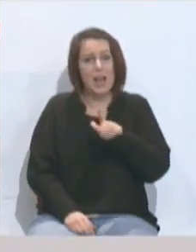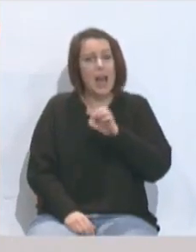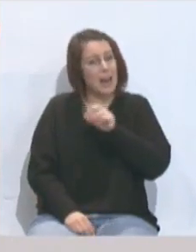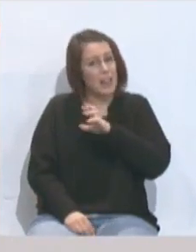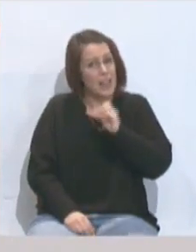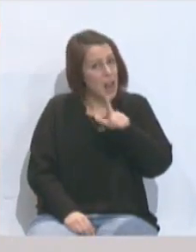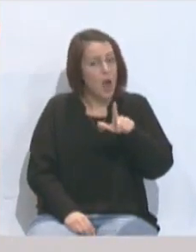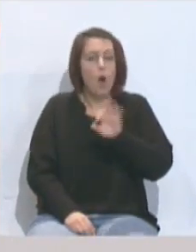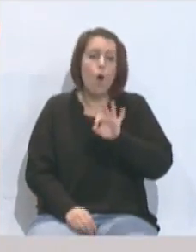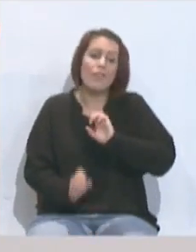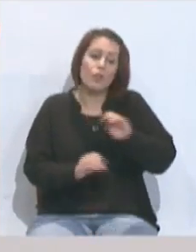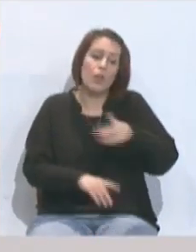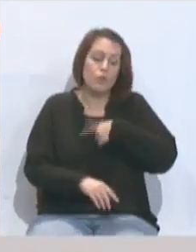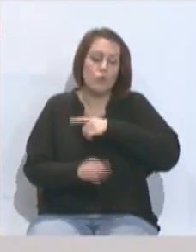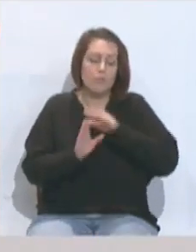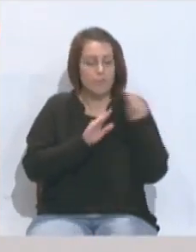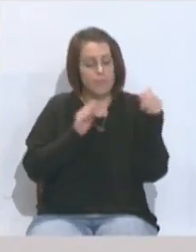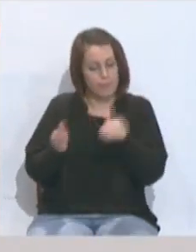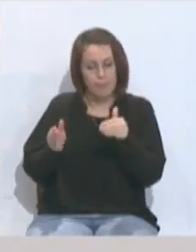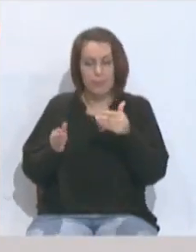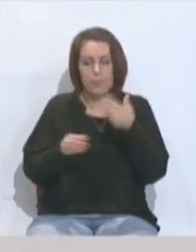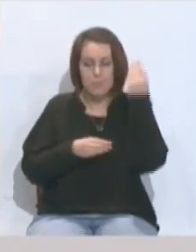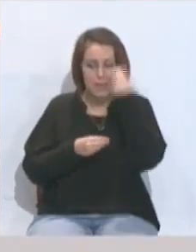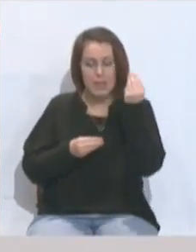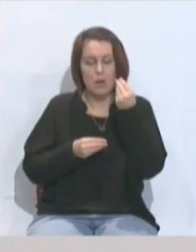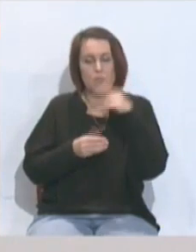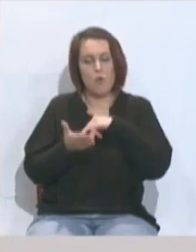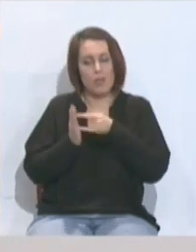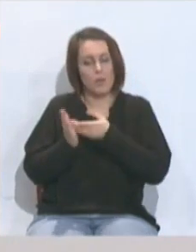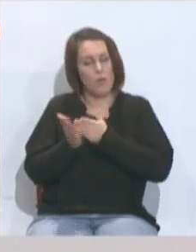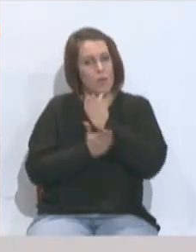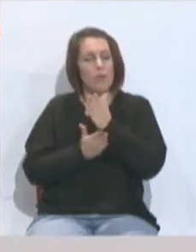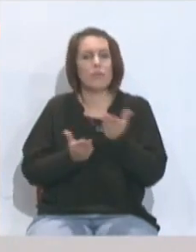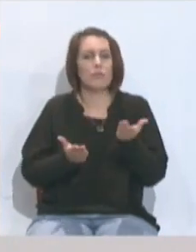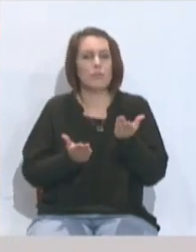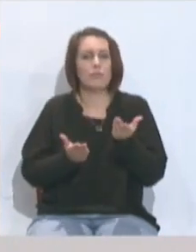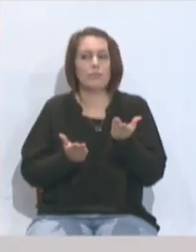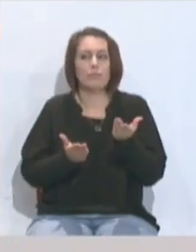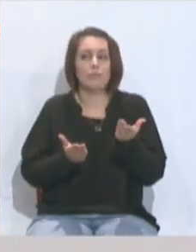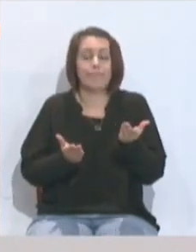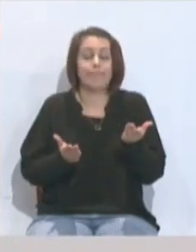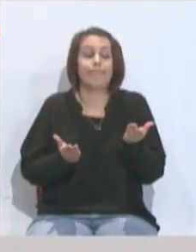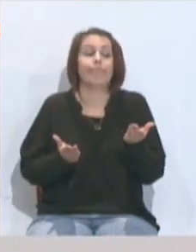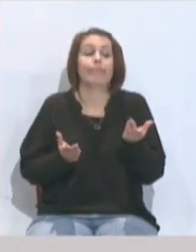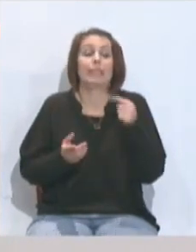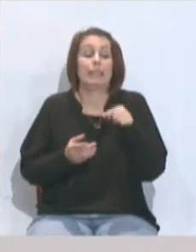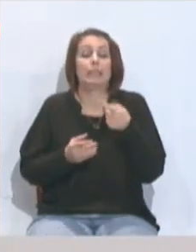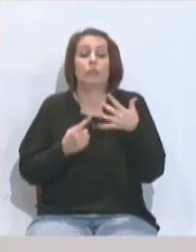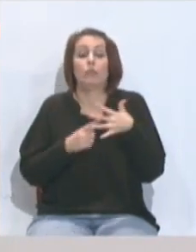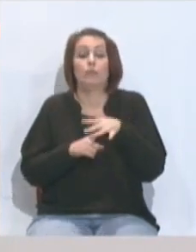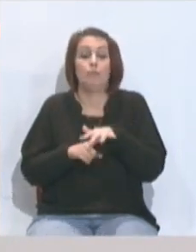lo abandonamos y nos dedicamos ya a pensar en un proyecto alternativo? Entonces, en ese